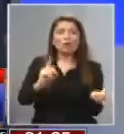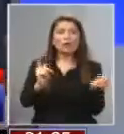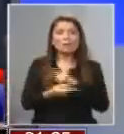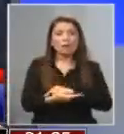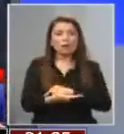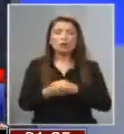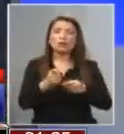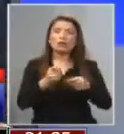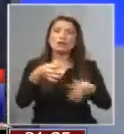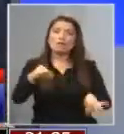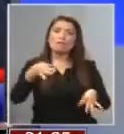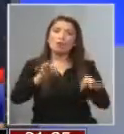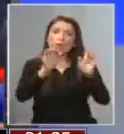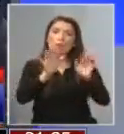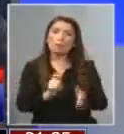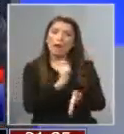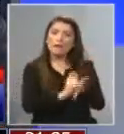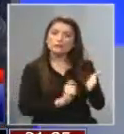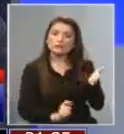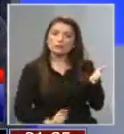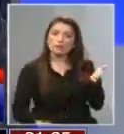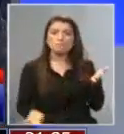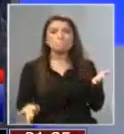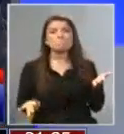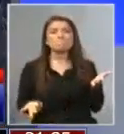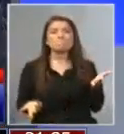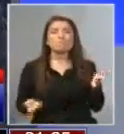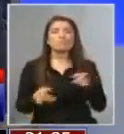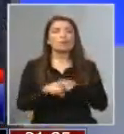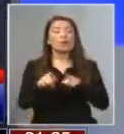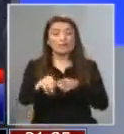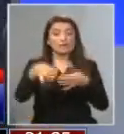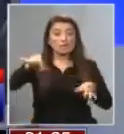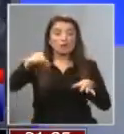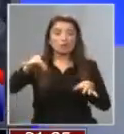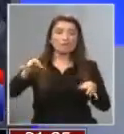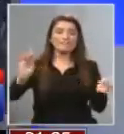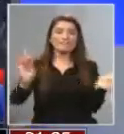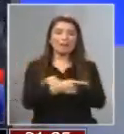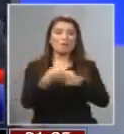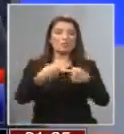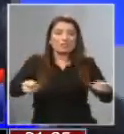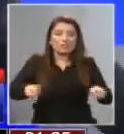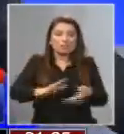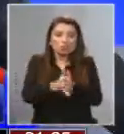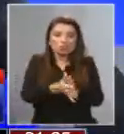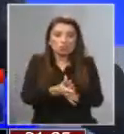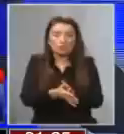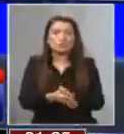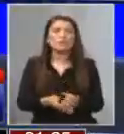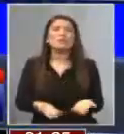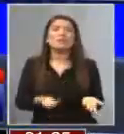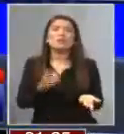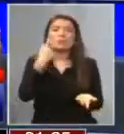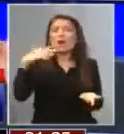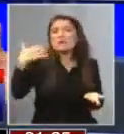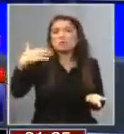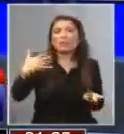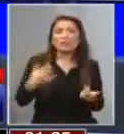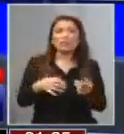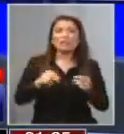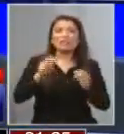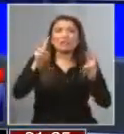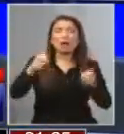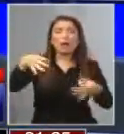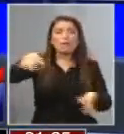que van a escribir un informe. Pero ese informe yo creo que cambia todo. Es decir, ahora... ¿Cuál es la importancia que tiene que va a tener el informe, bueno,